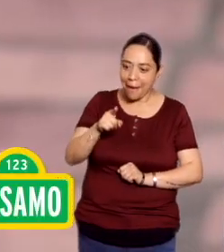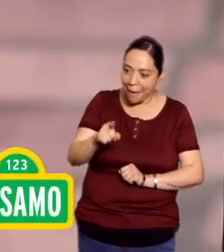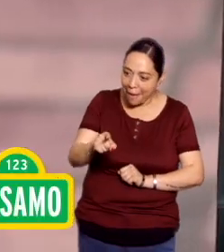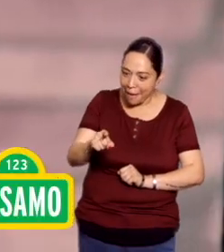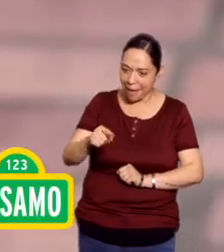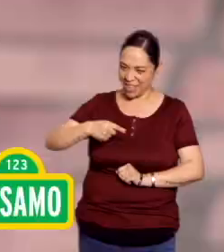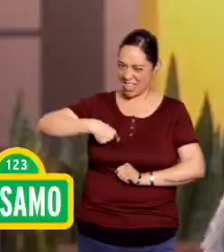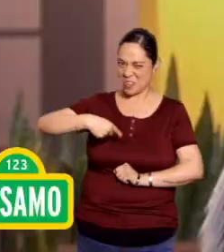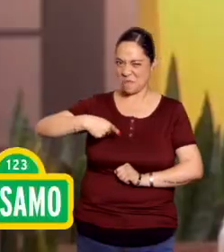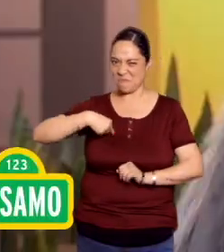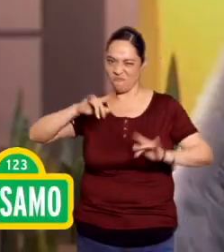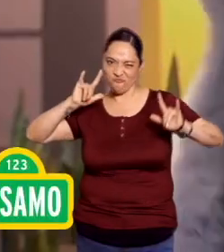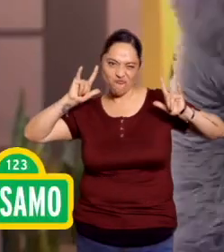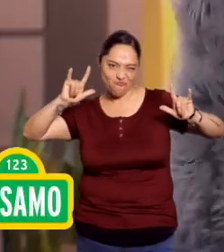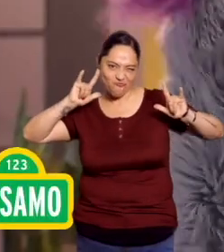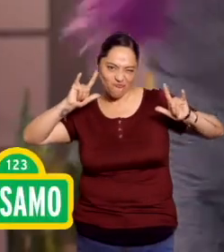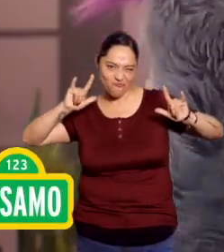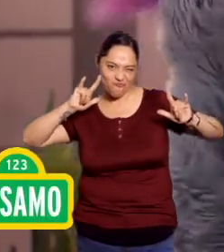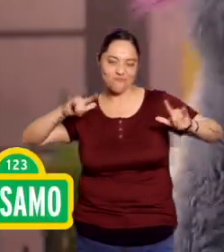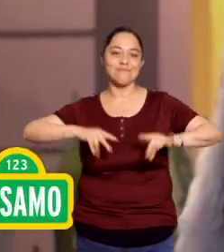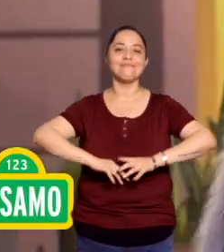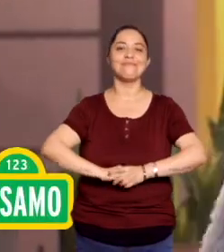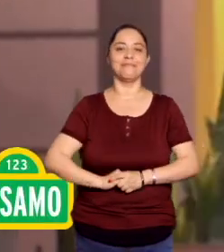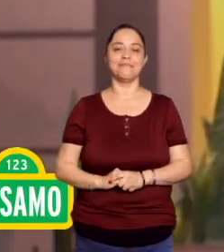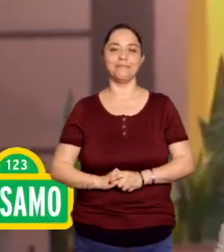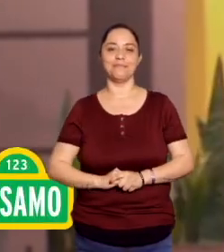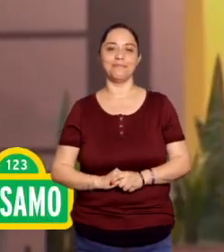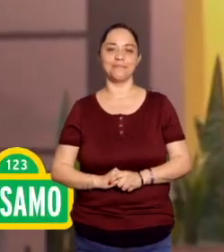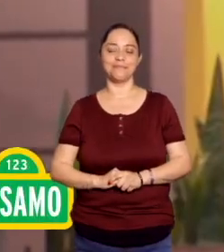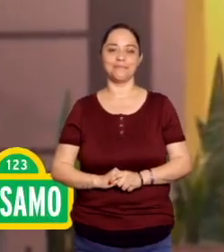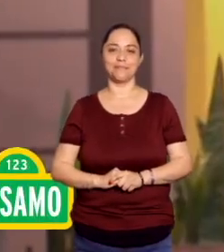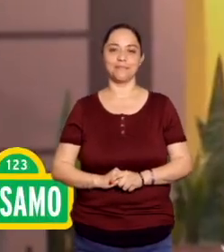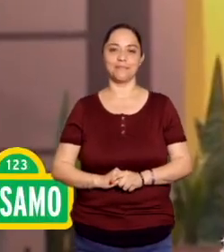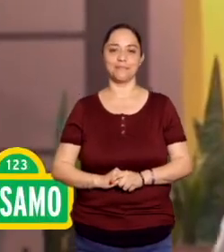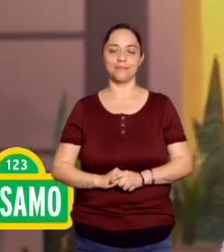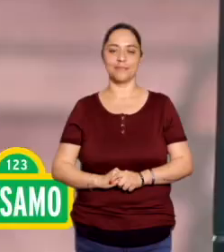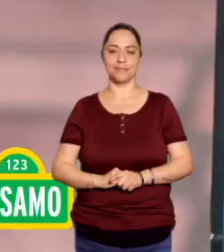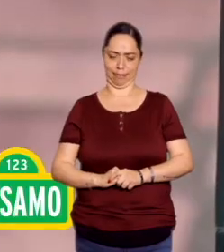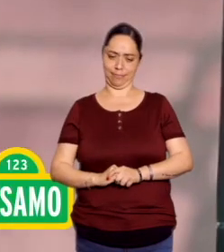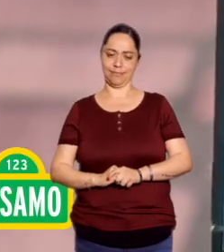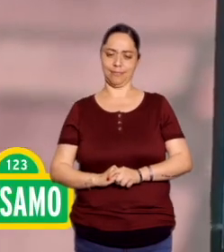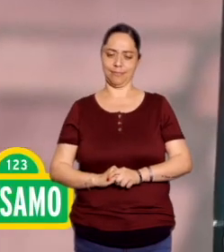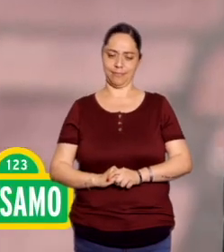¡Ay, que aquí parezco Rockstar!